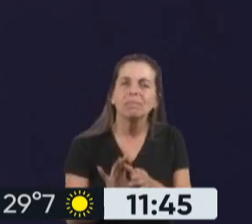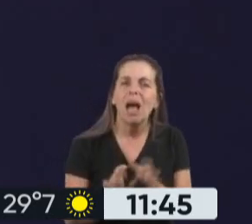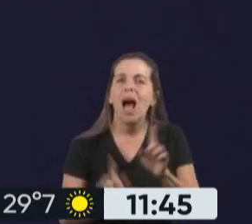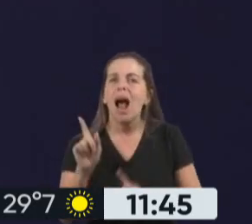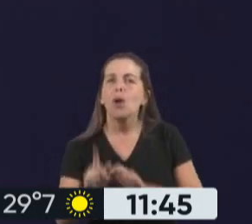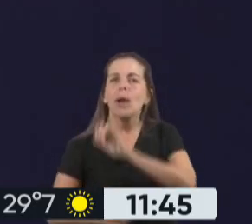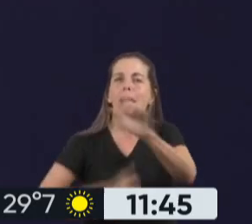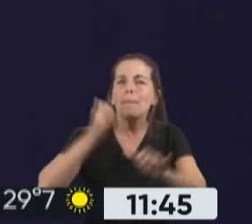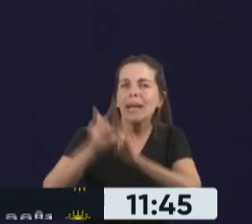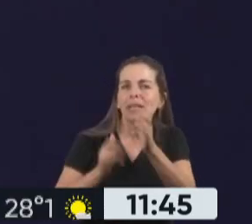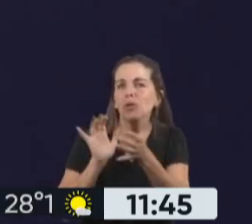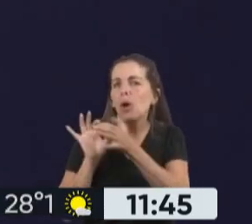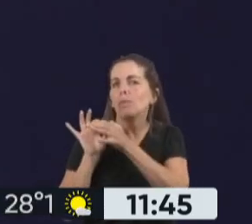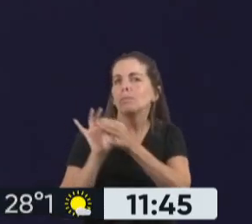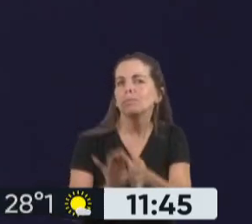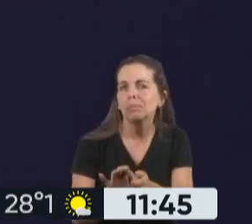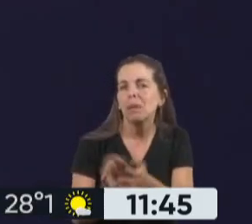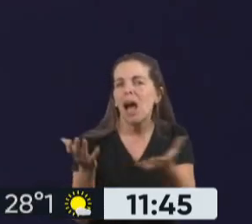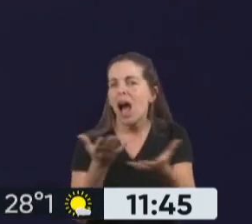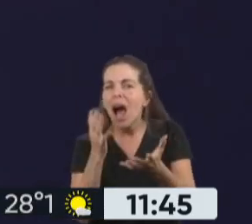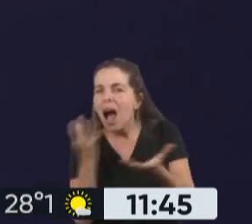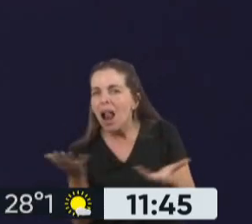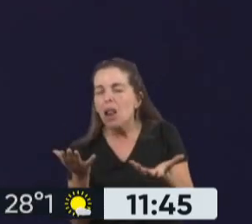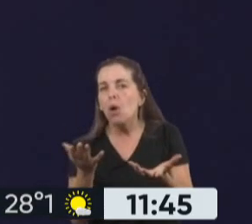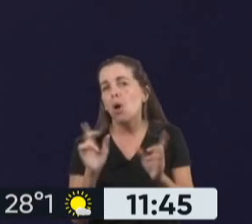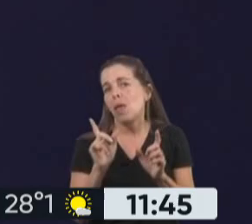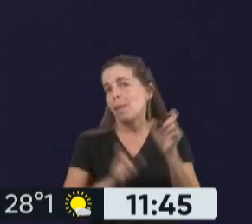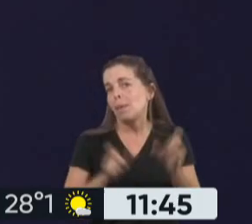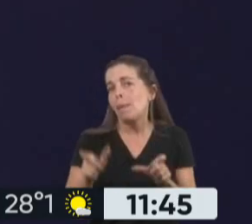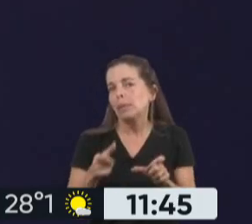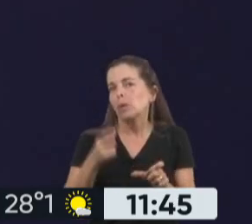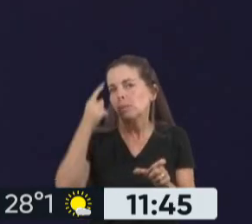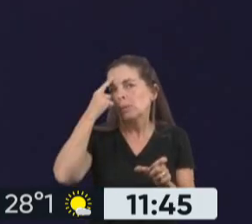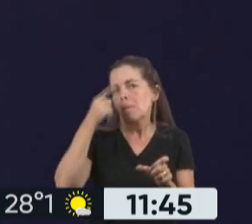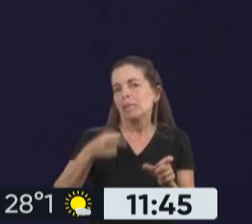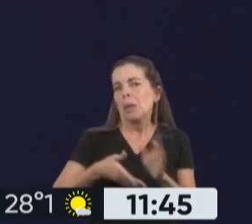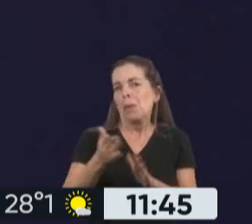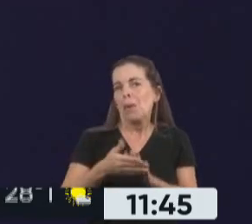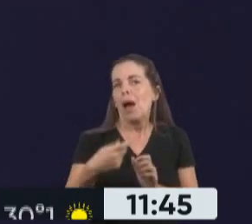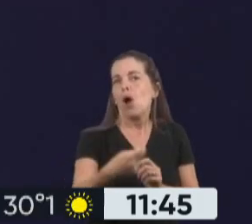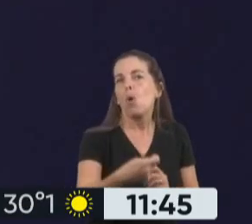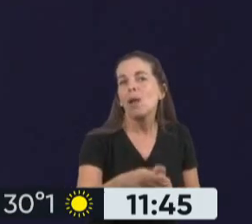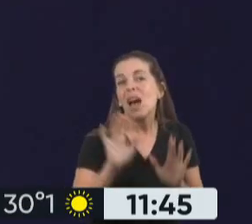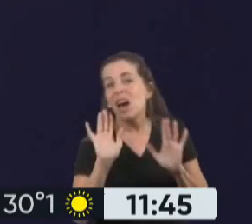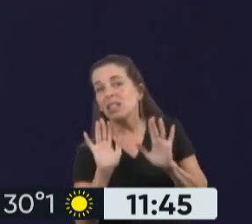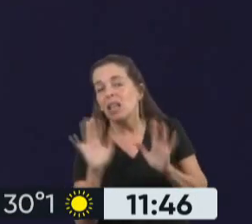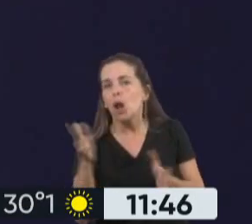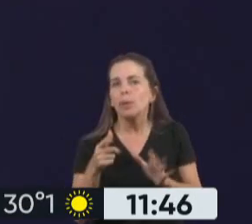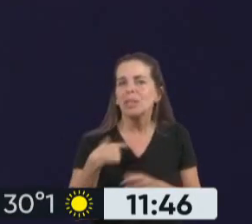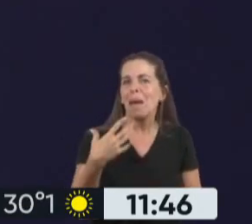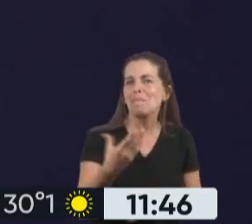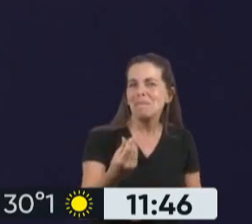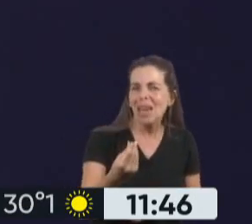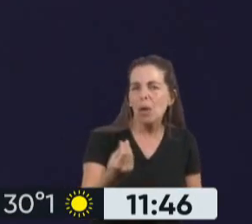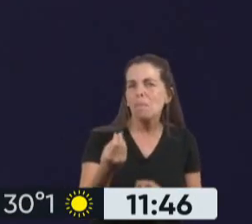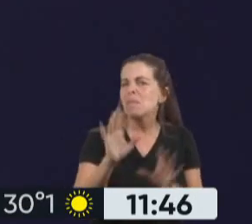explicación en relación a algún beneficio de la gente que se quiere jubilar, que tal vez tenían algún temor a perderlo en